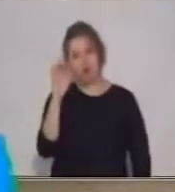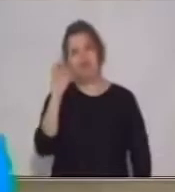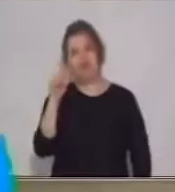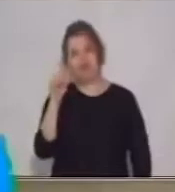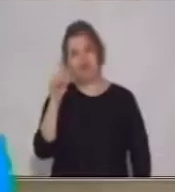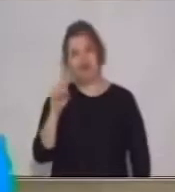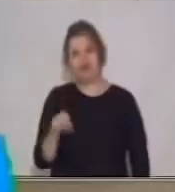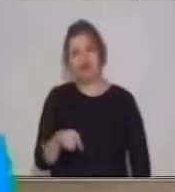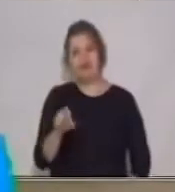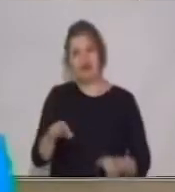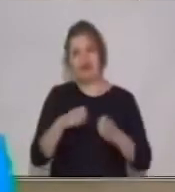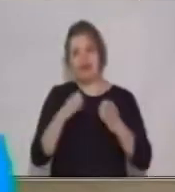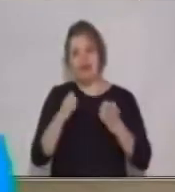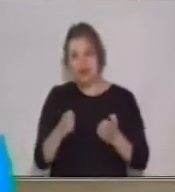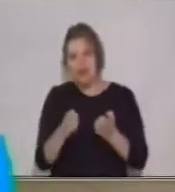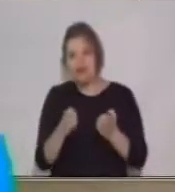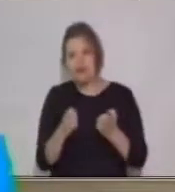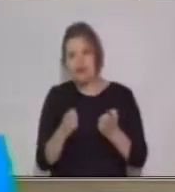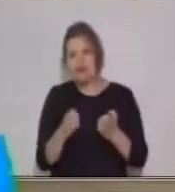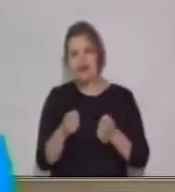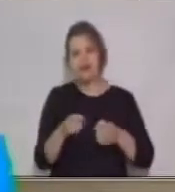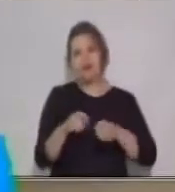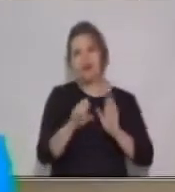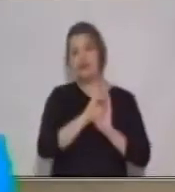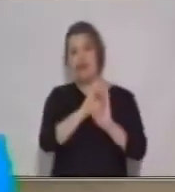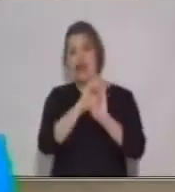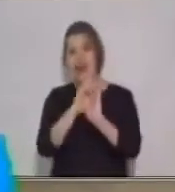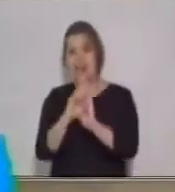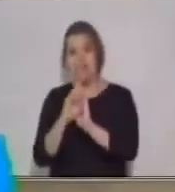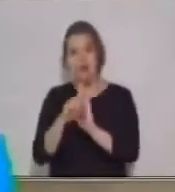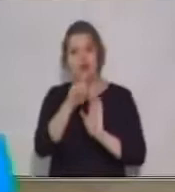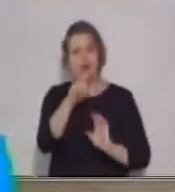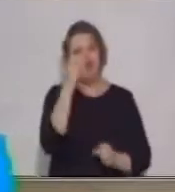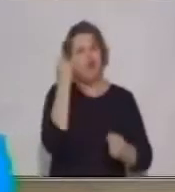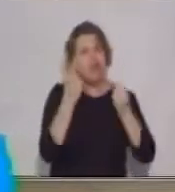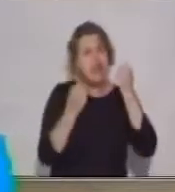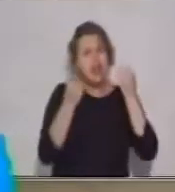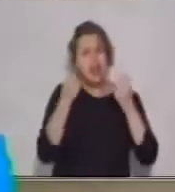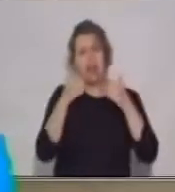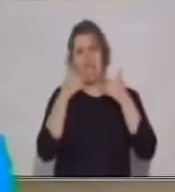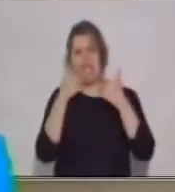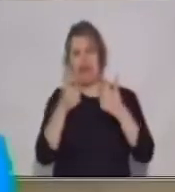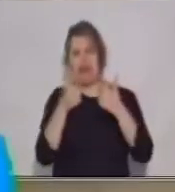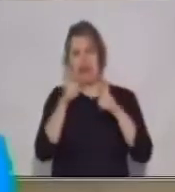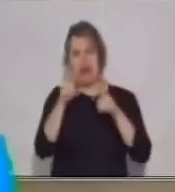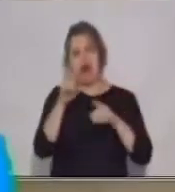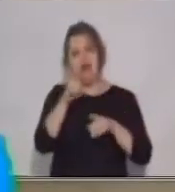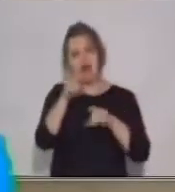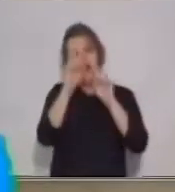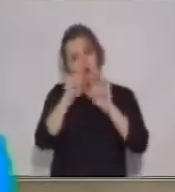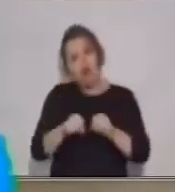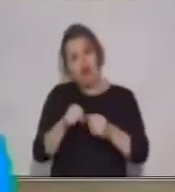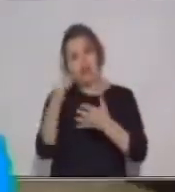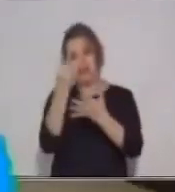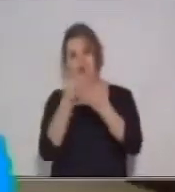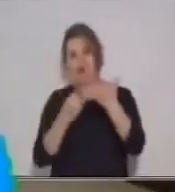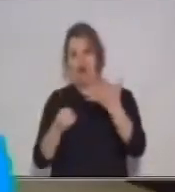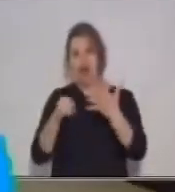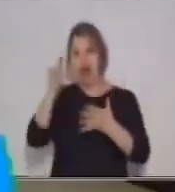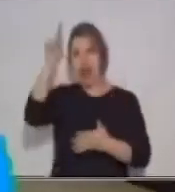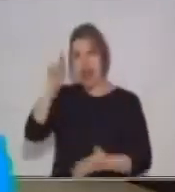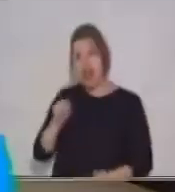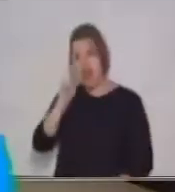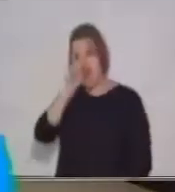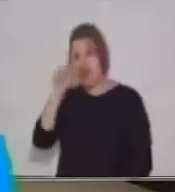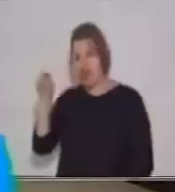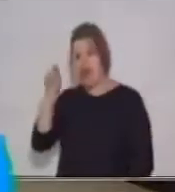parábola. Ahora vamos a ir a los ejemplos para ubicar en un plano cartesiano cada uno de estos elementos. Nos